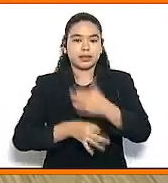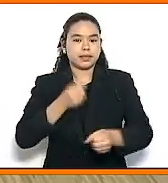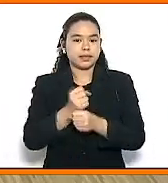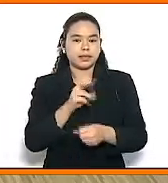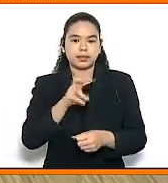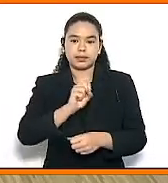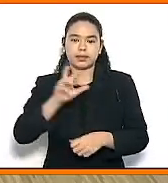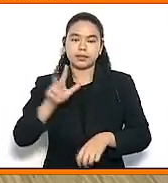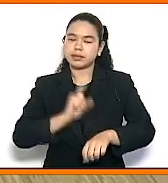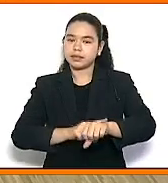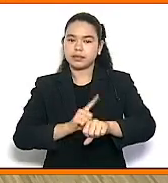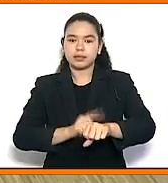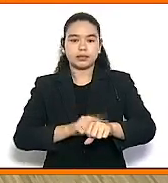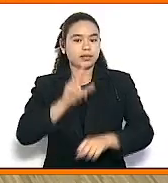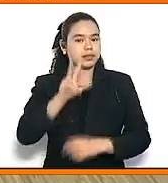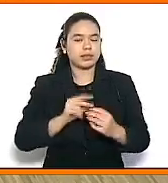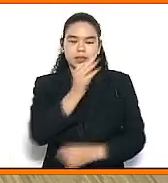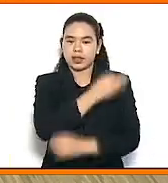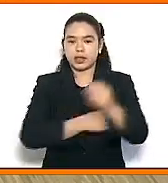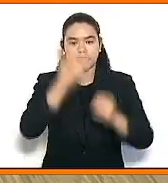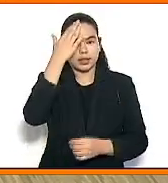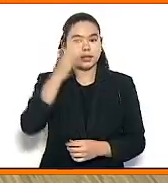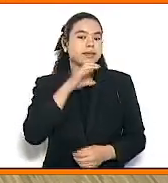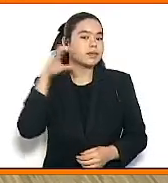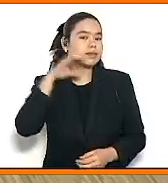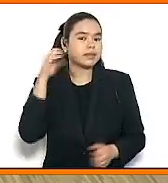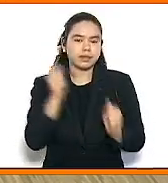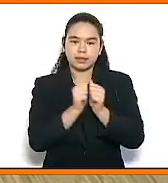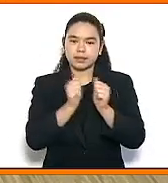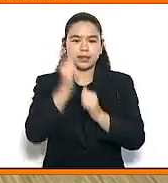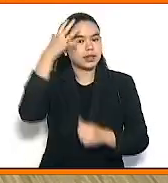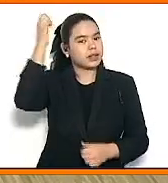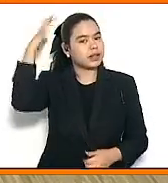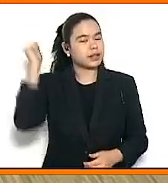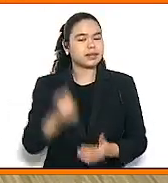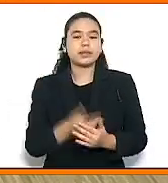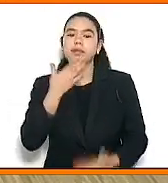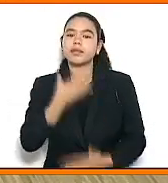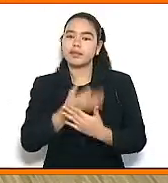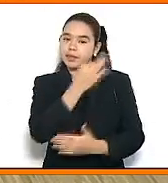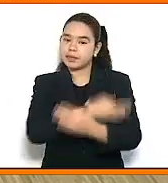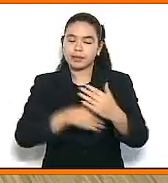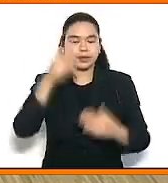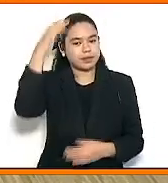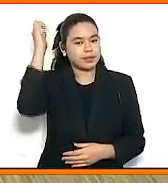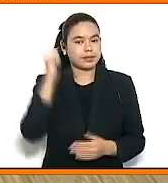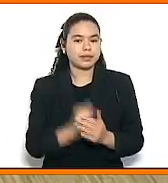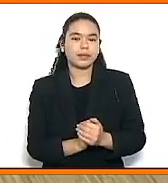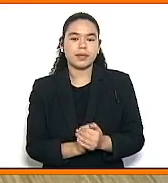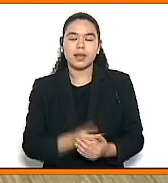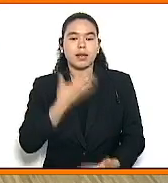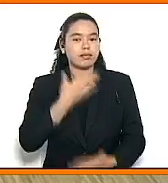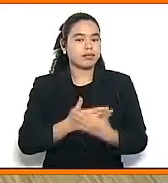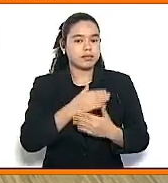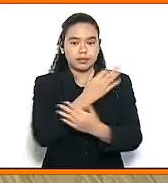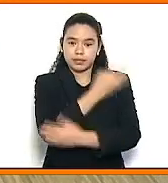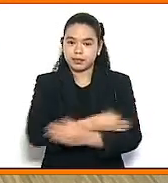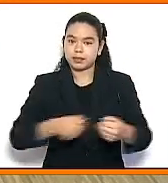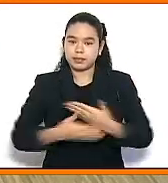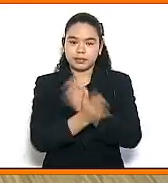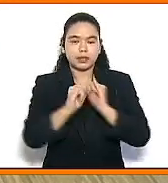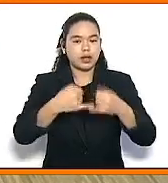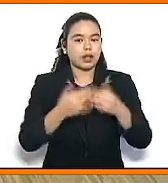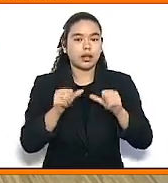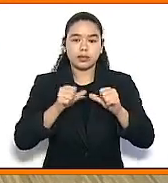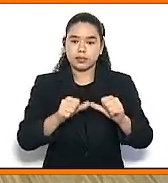2023. Hoy son las 3 de la tarde y te saluda Cecilia Rosell en compañía de Charlene Walter. Muy buenas tardes, Cecilia. Muy buenas tardes a cada uno de nuestros jugadores que